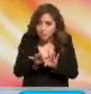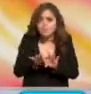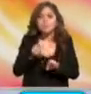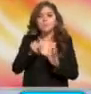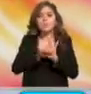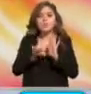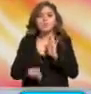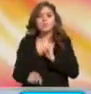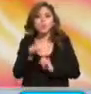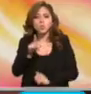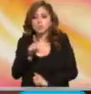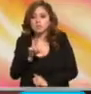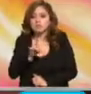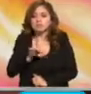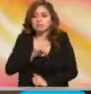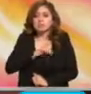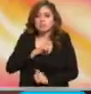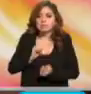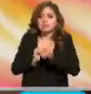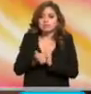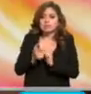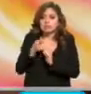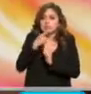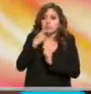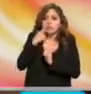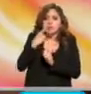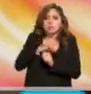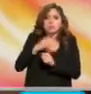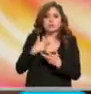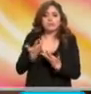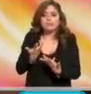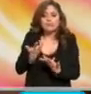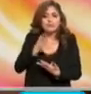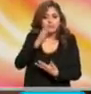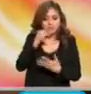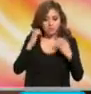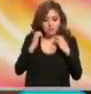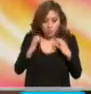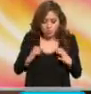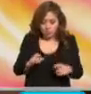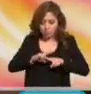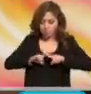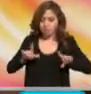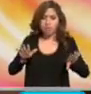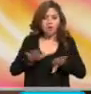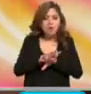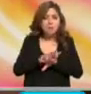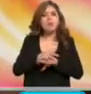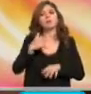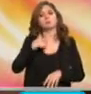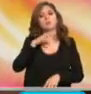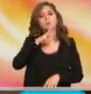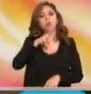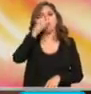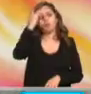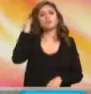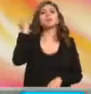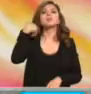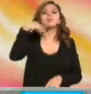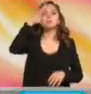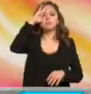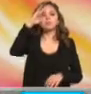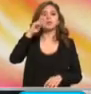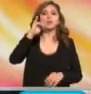de tener ataques de pánico y esto que te paraliza por no poder establecer este contacto, yo de verdad sugiero mucho la